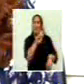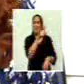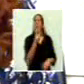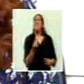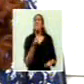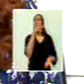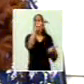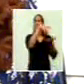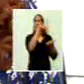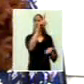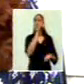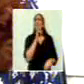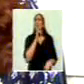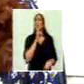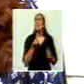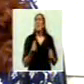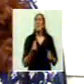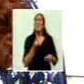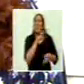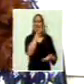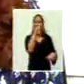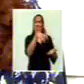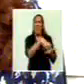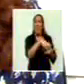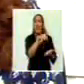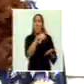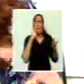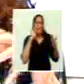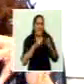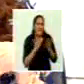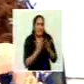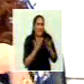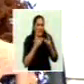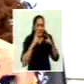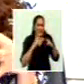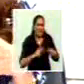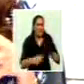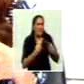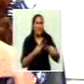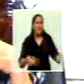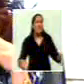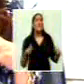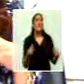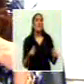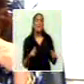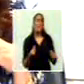en Cerela, compatriotas? En Cerela se estudia todo lo que tiene que ver con los...